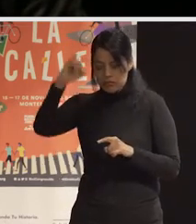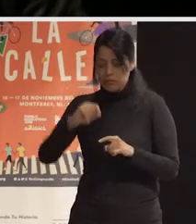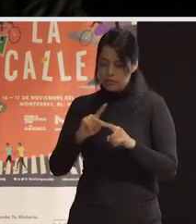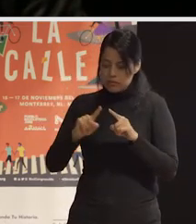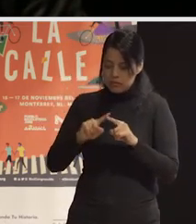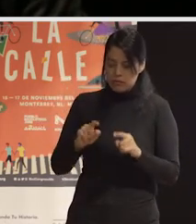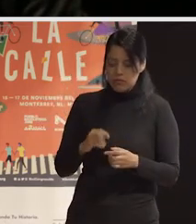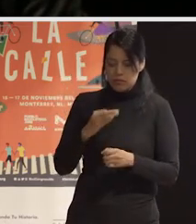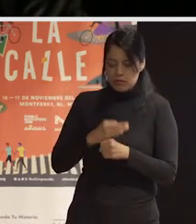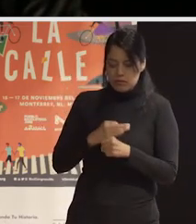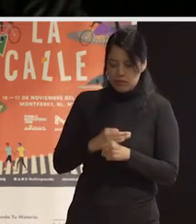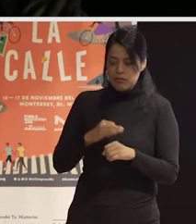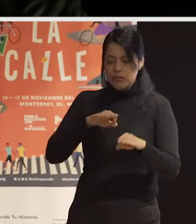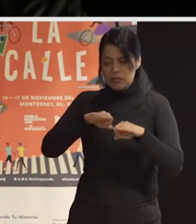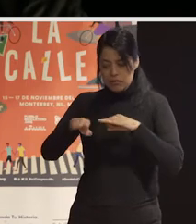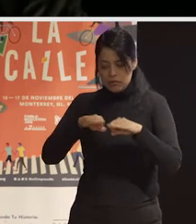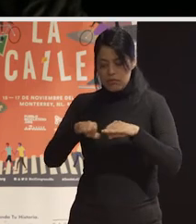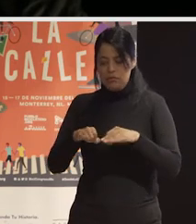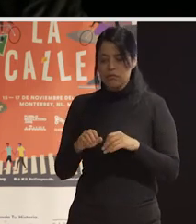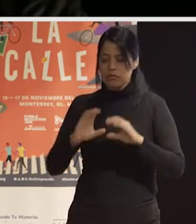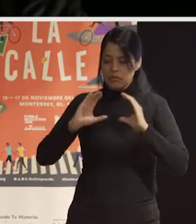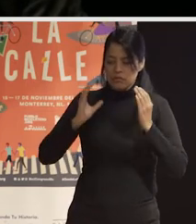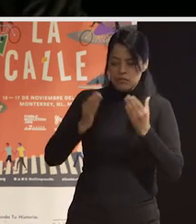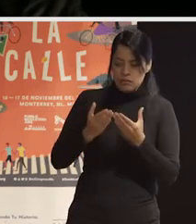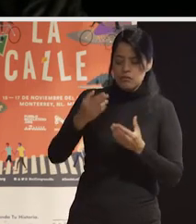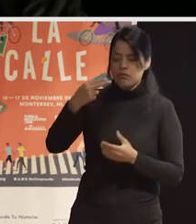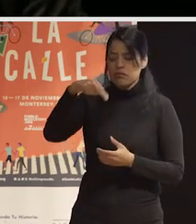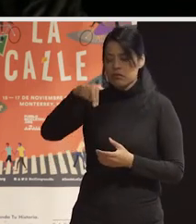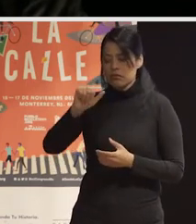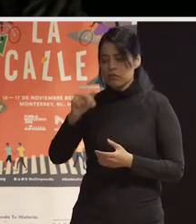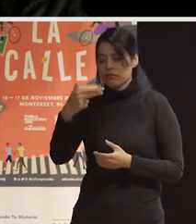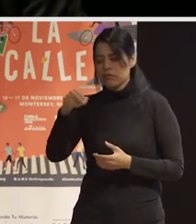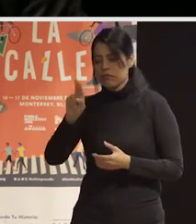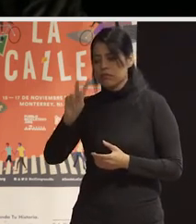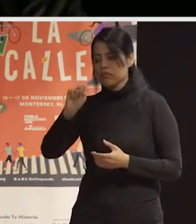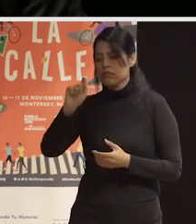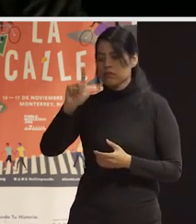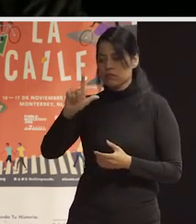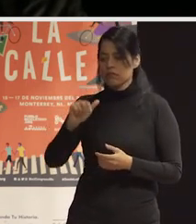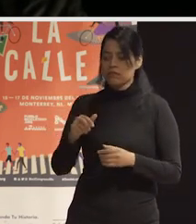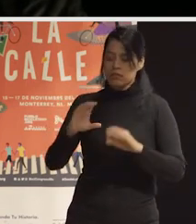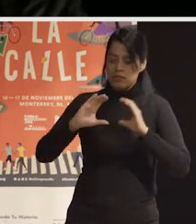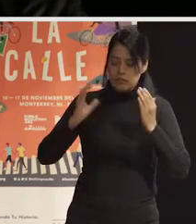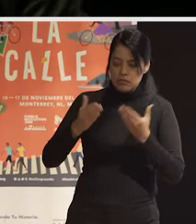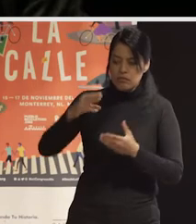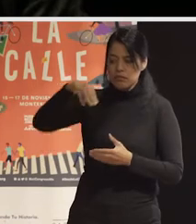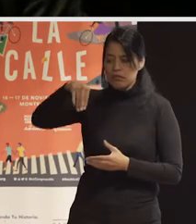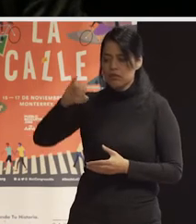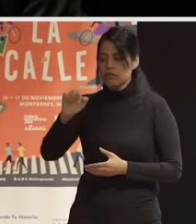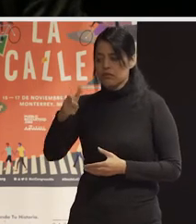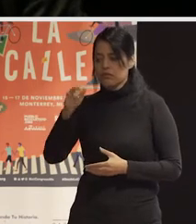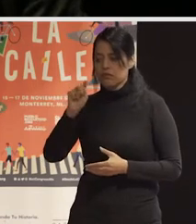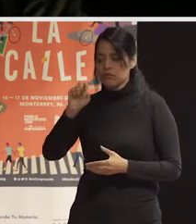este estamos trabajando con comunidad nahua con comunidad mixteca y con comunidad otomí que